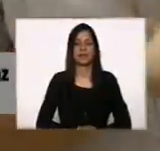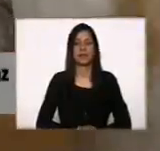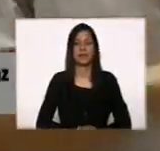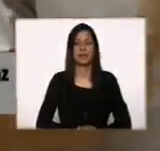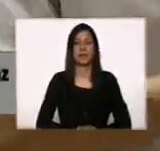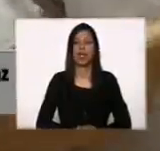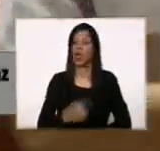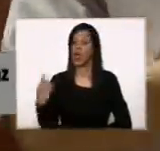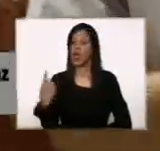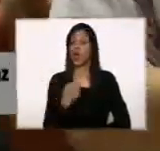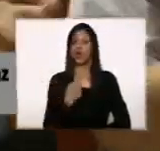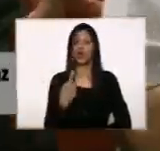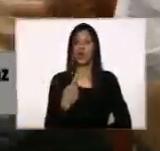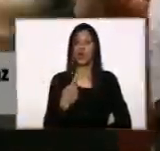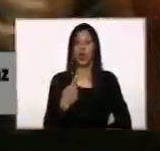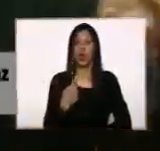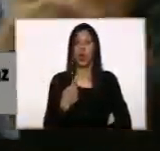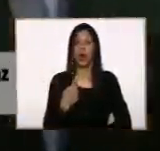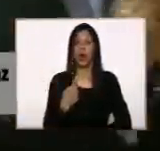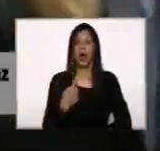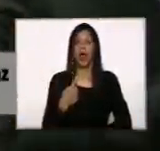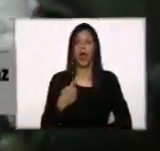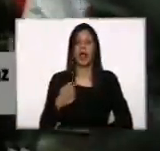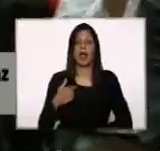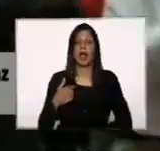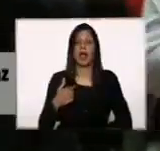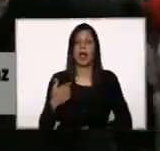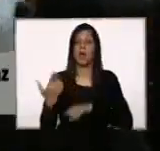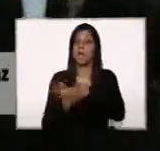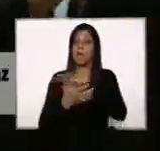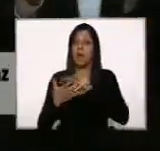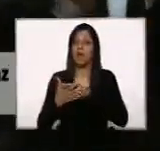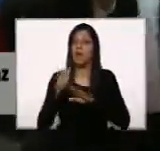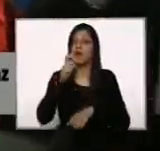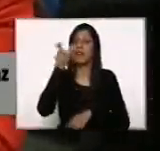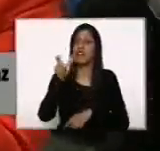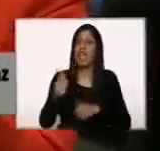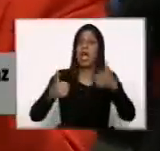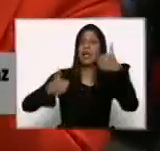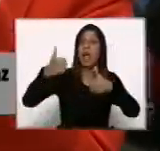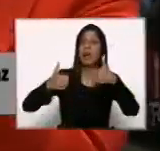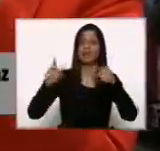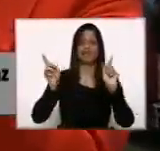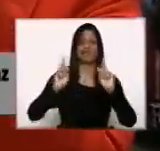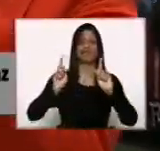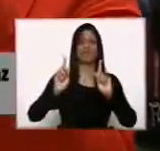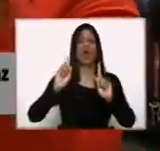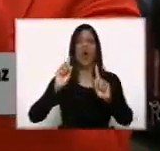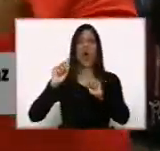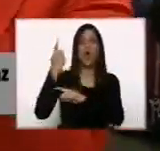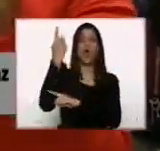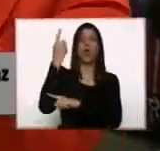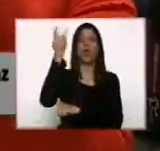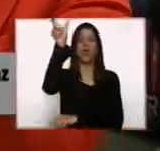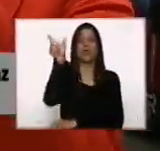Vamos de aquí. Nosotros no vamos a tener problemas con la candidatura revolucionaria. Nosotros tendremos un solo